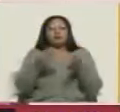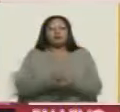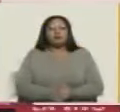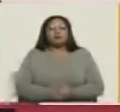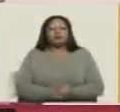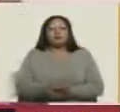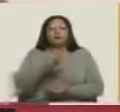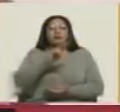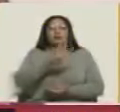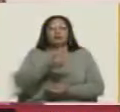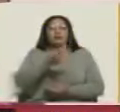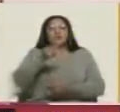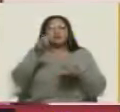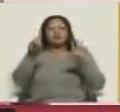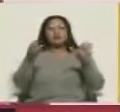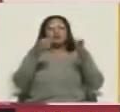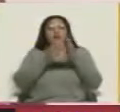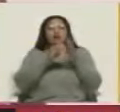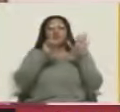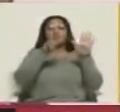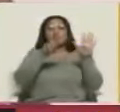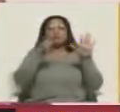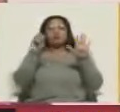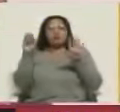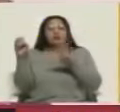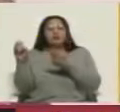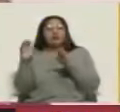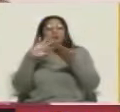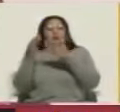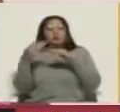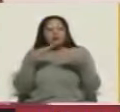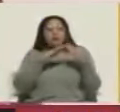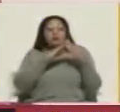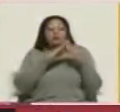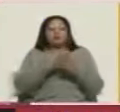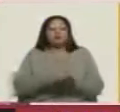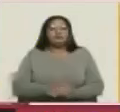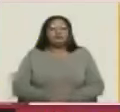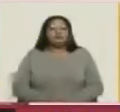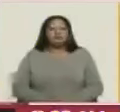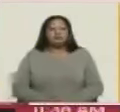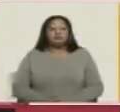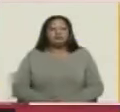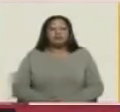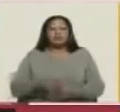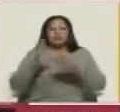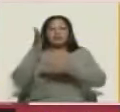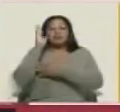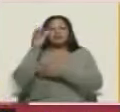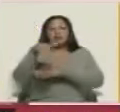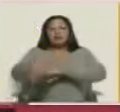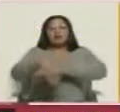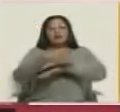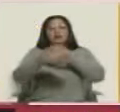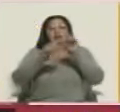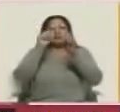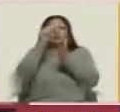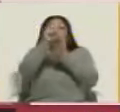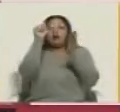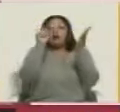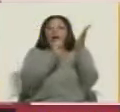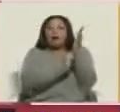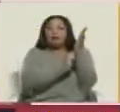46.638 comunidades. De esas asambleas de calle se hace un acta, el acta de la